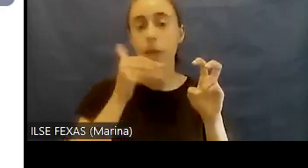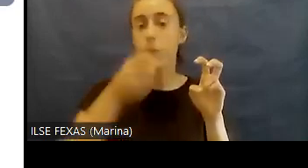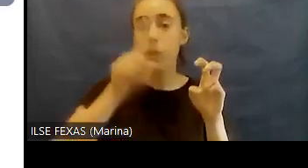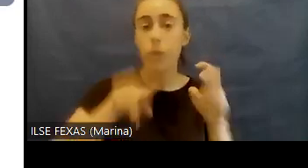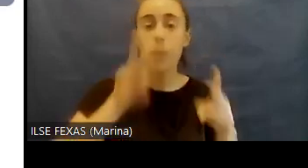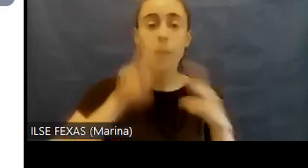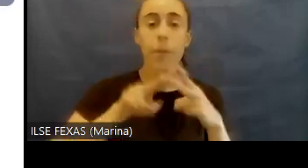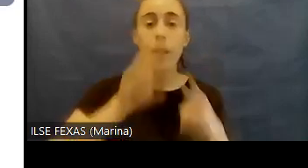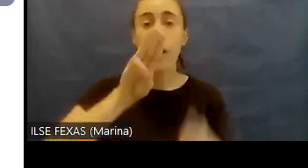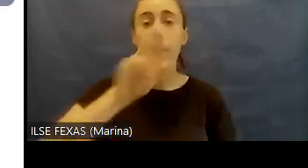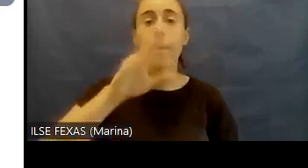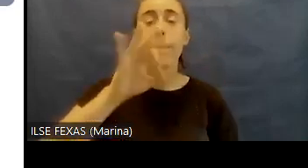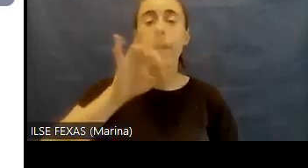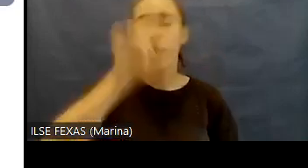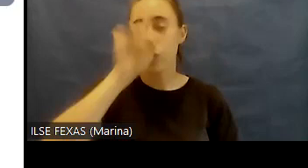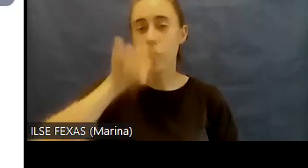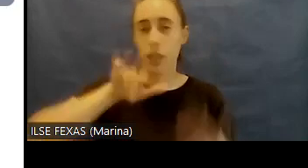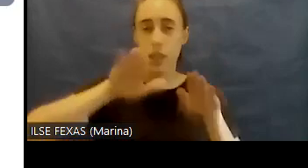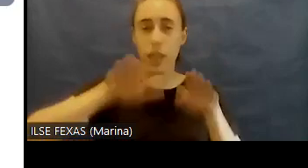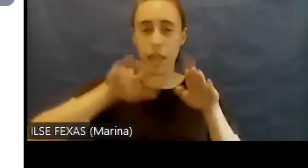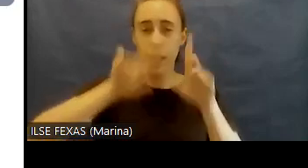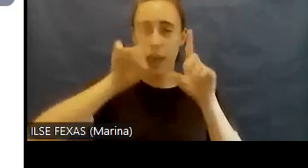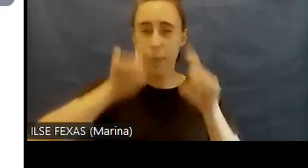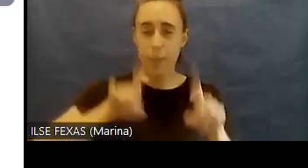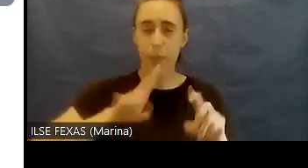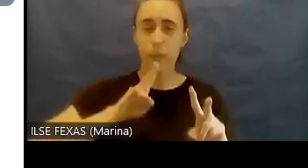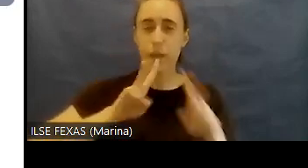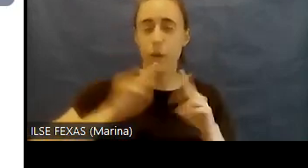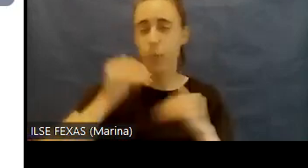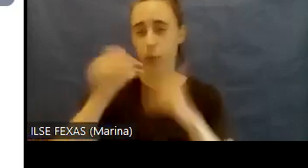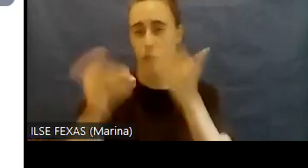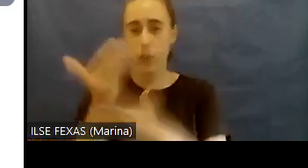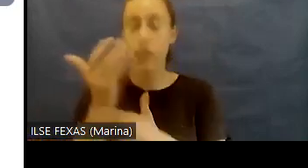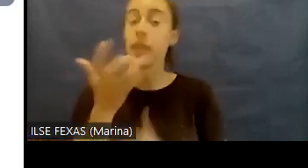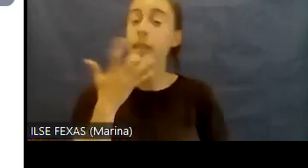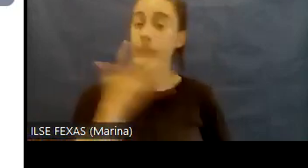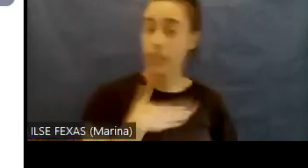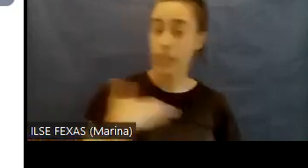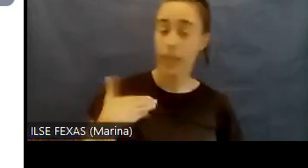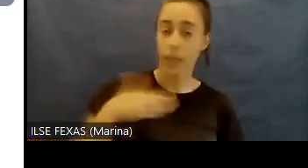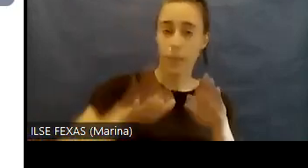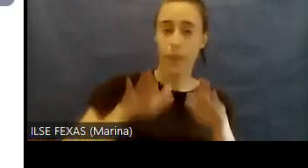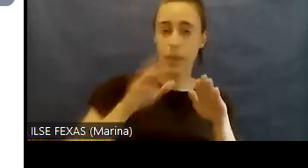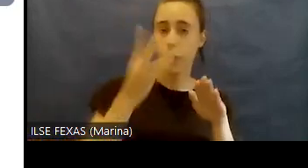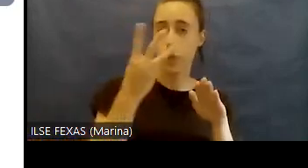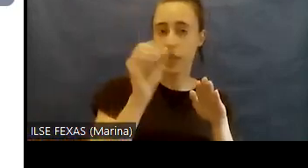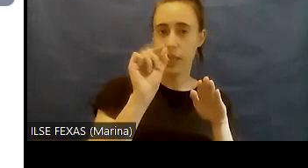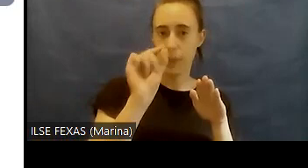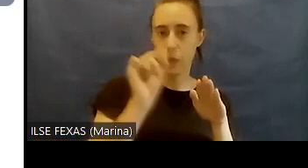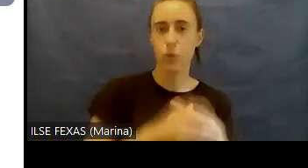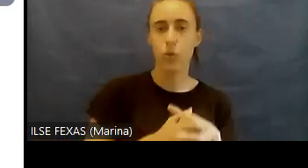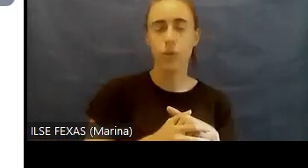vas a quedar hoy un ratito haciendo preguntas o otro día. No, si queréis, me quedo ahora media horita. Fenomenal,